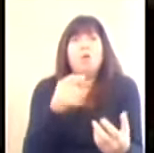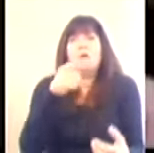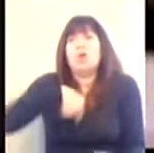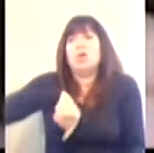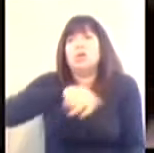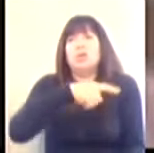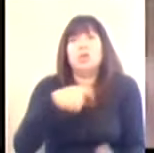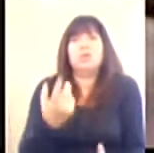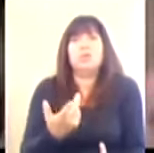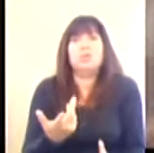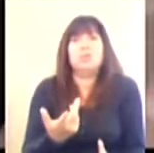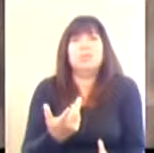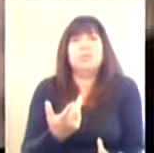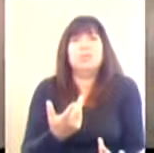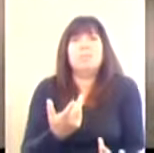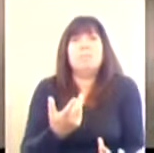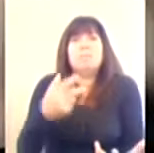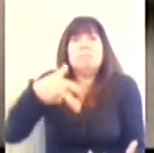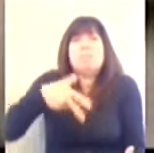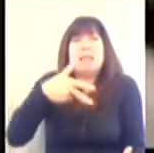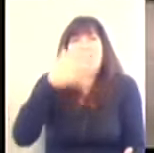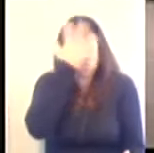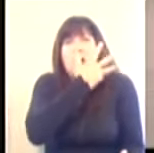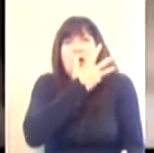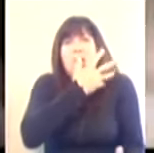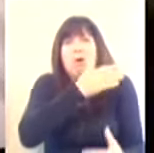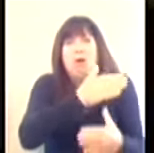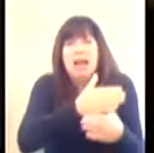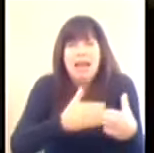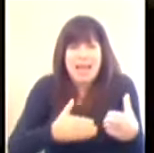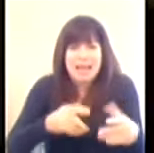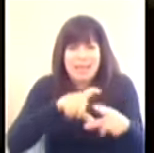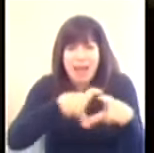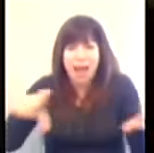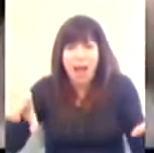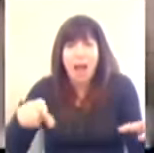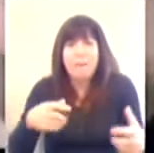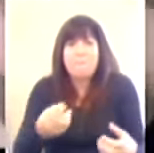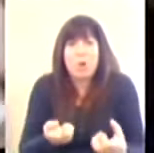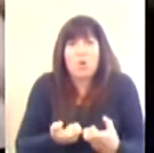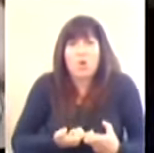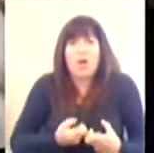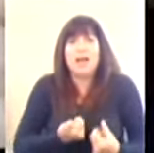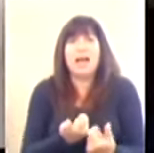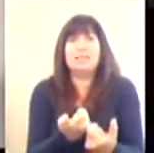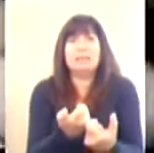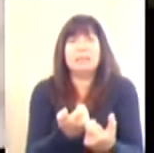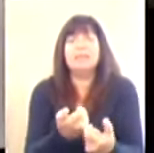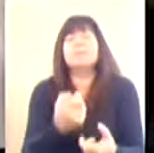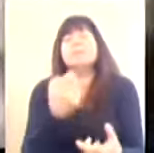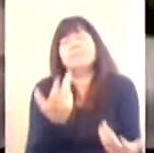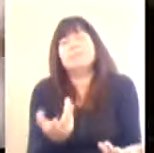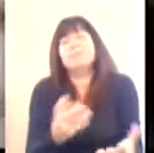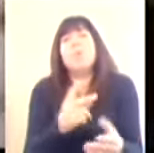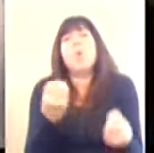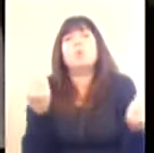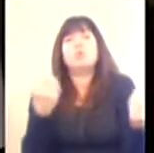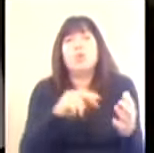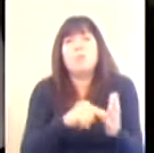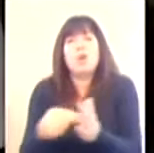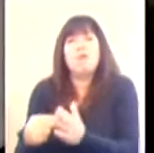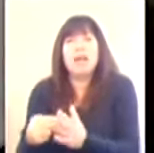y leña, donde la gente vivía y respiraba. Y es por eso que muchos problemas se han visto como un problema de